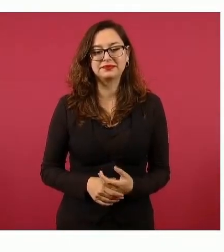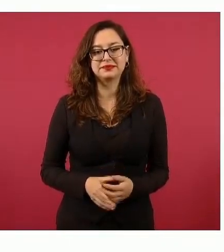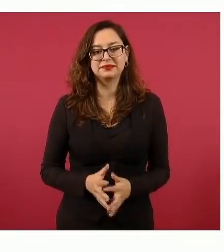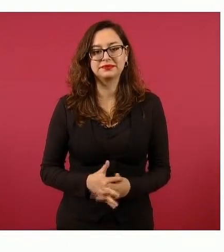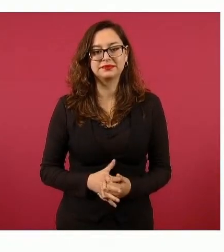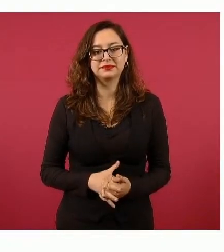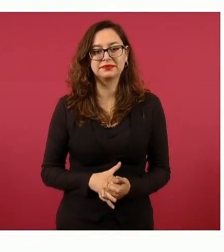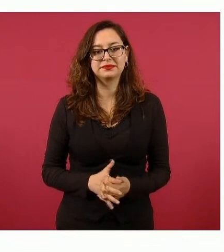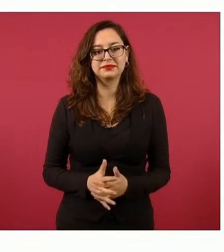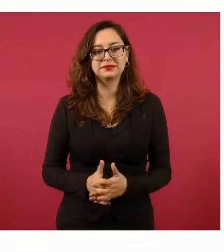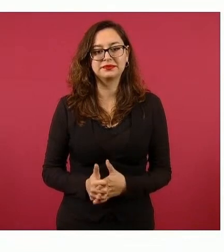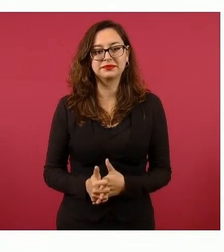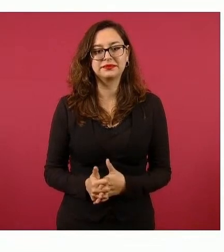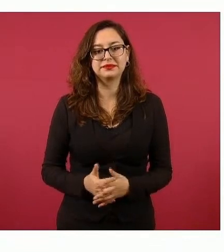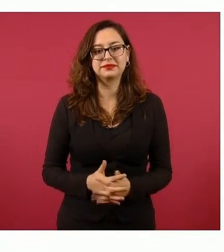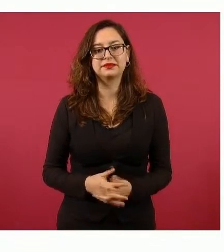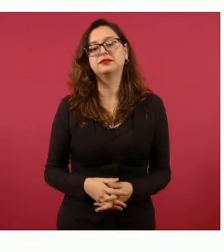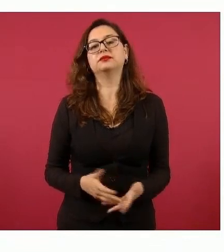Cemex,